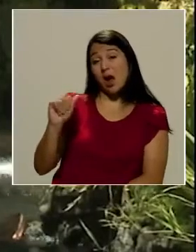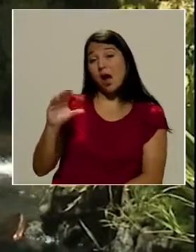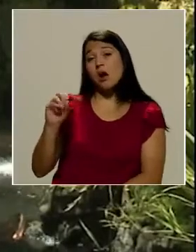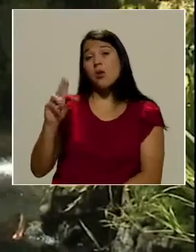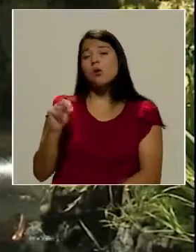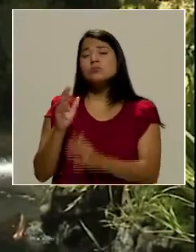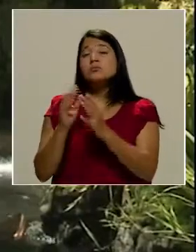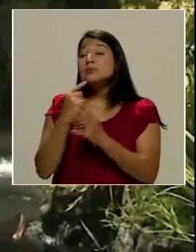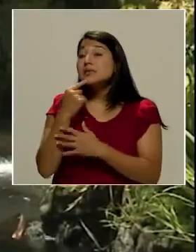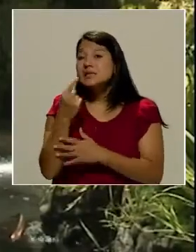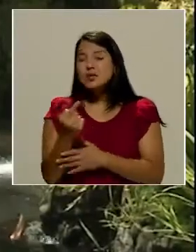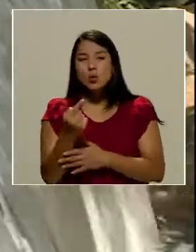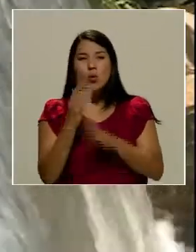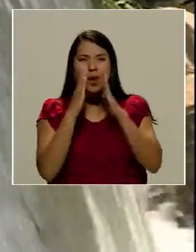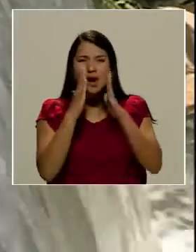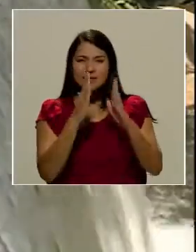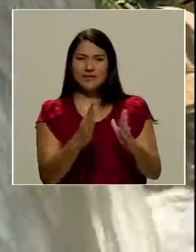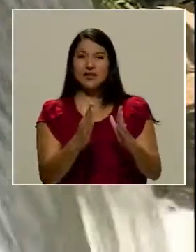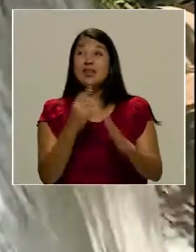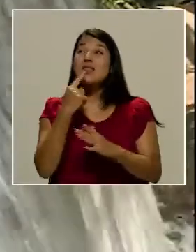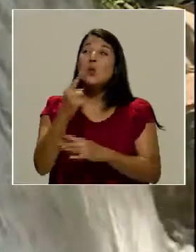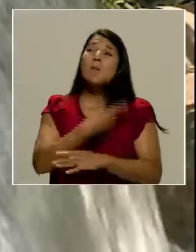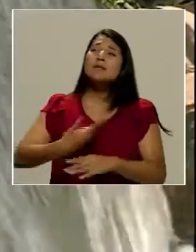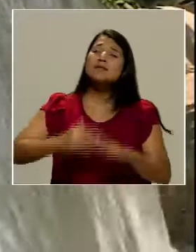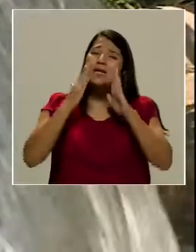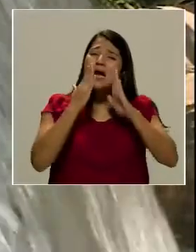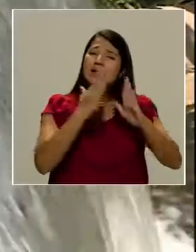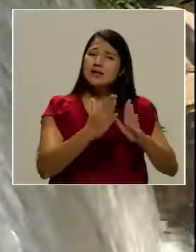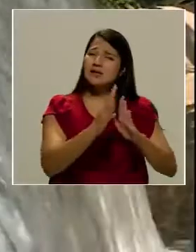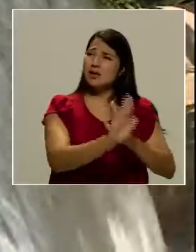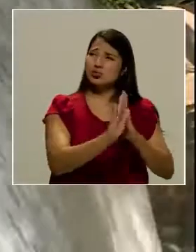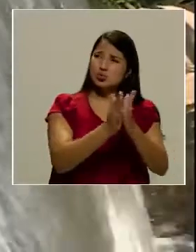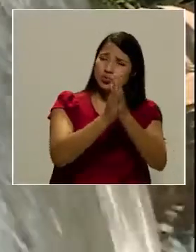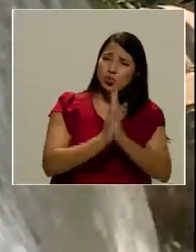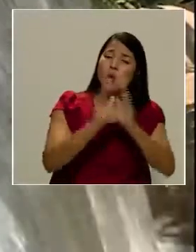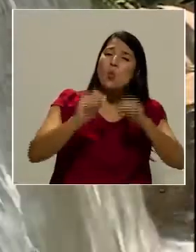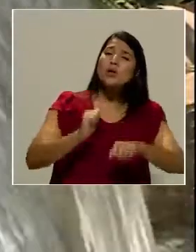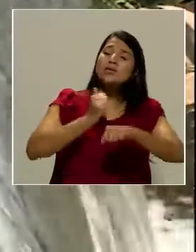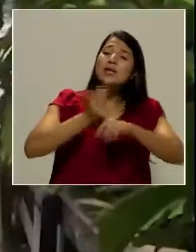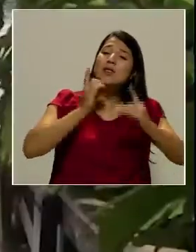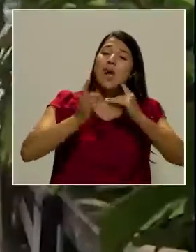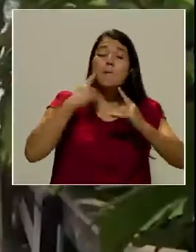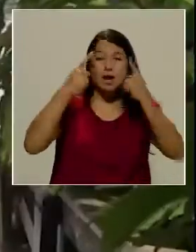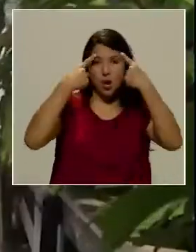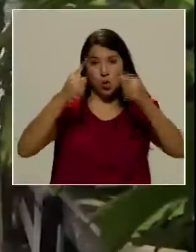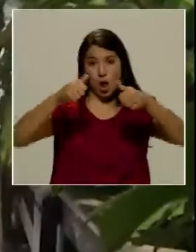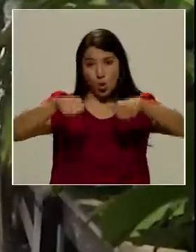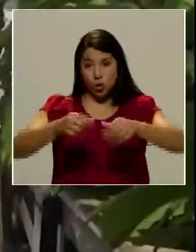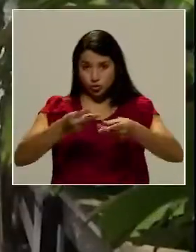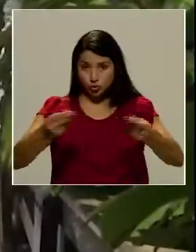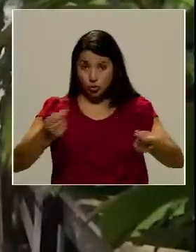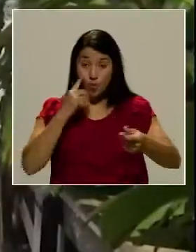el malestar ciudadano y establezca, sin más demora, los canales de diálogo para lograr acuerdos y soluciones a